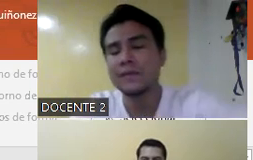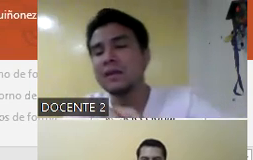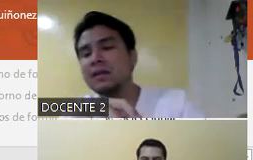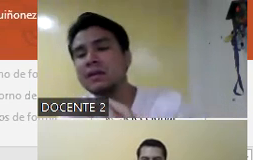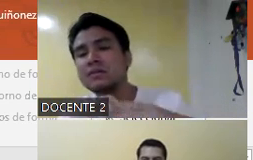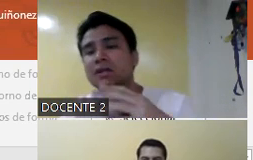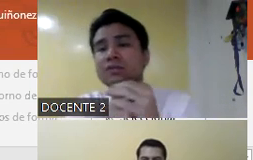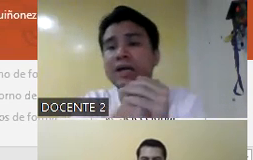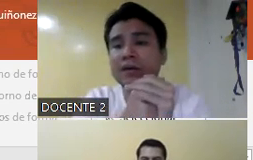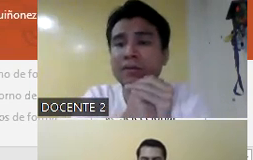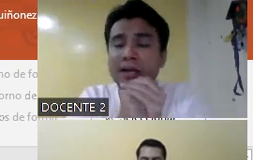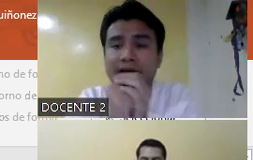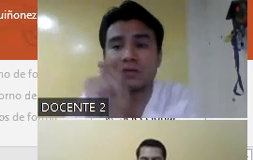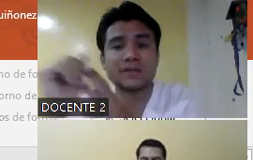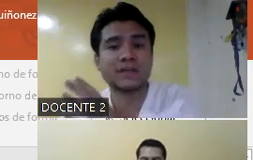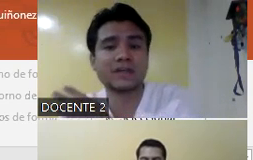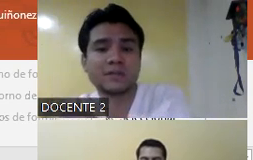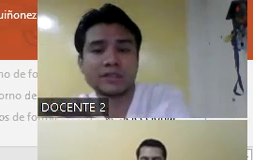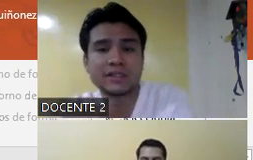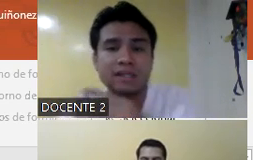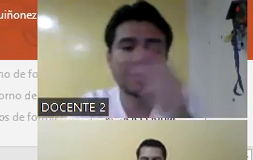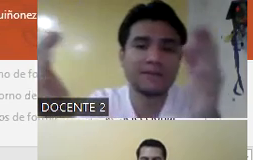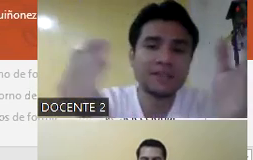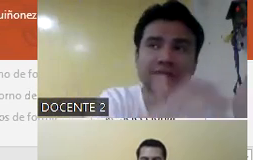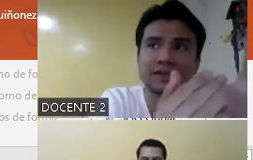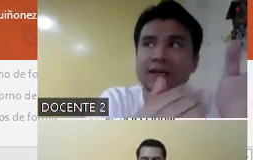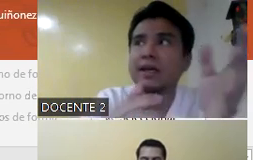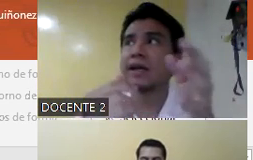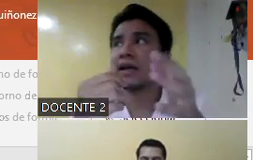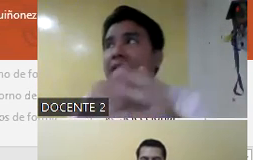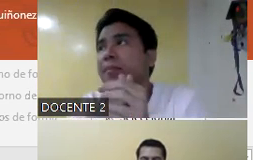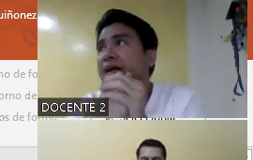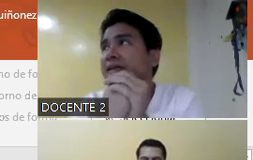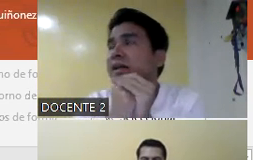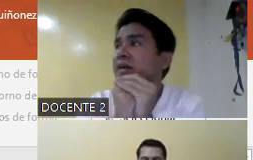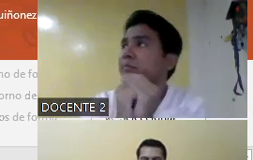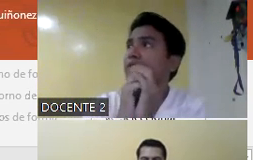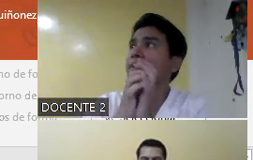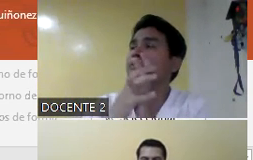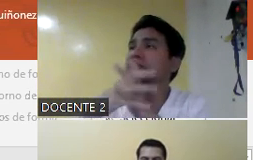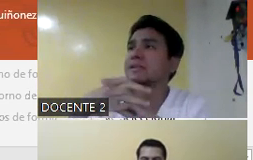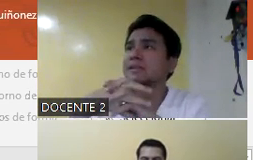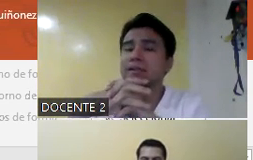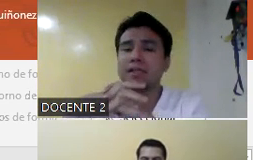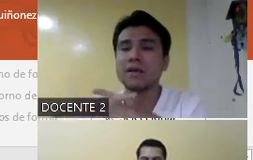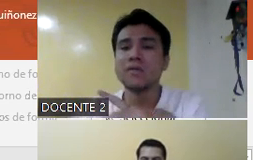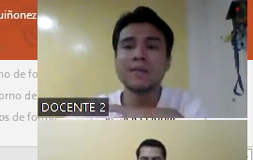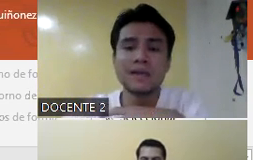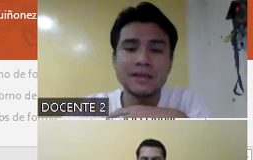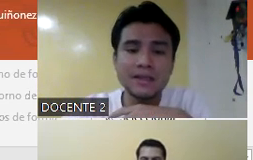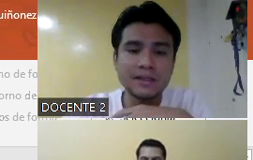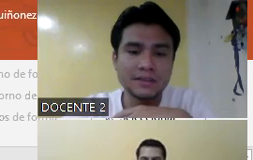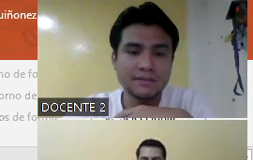neurotransmisión y nos ayuda a regular a que nuestras respuestas sean eficientes. ¿Qué pasa, ejemplo, cuando un paciente tiene